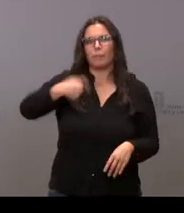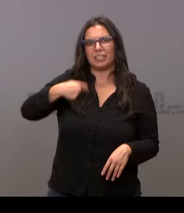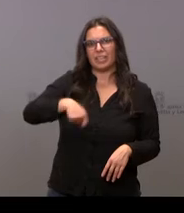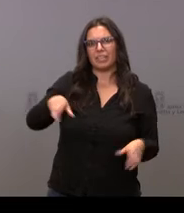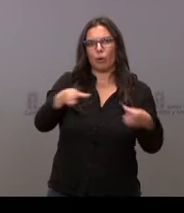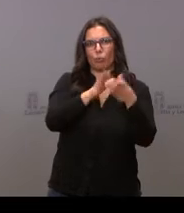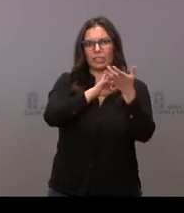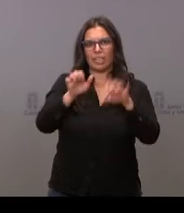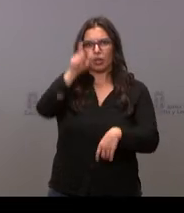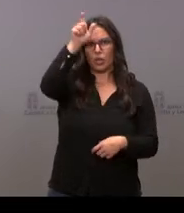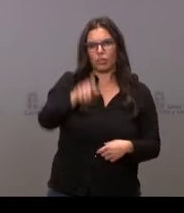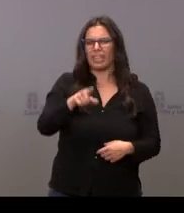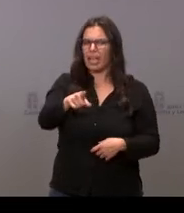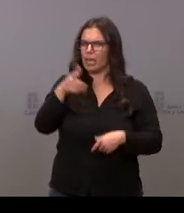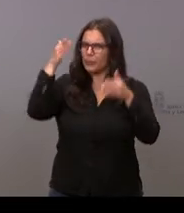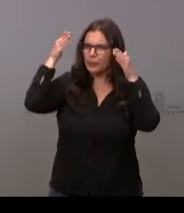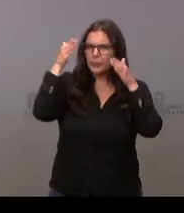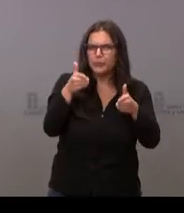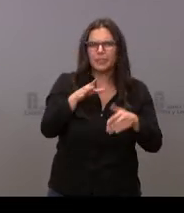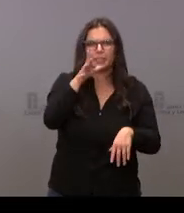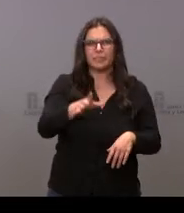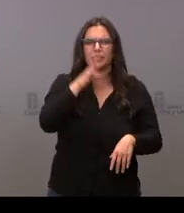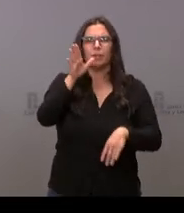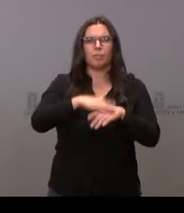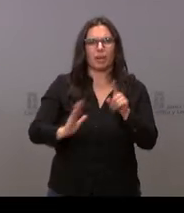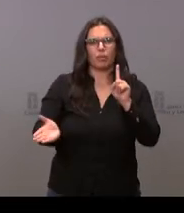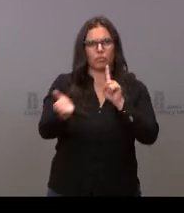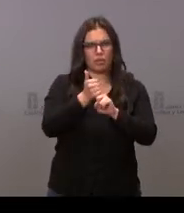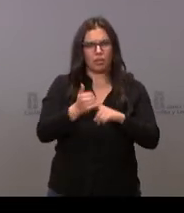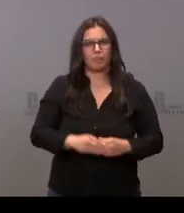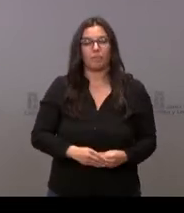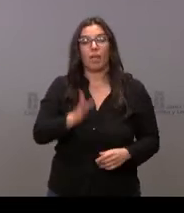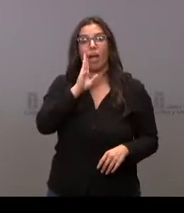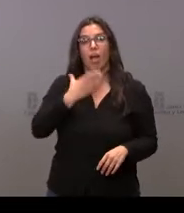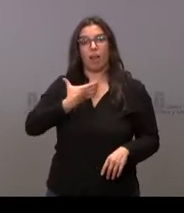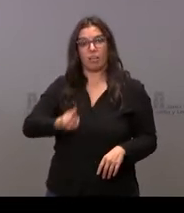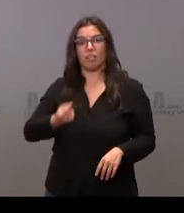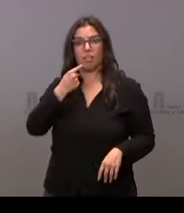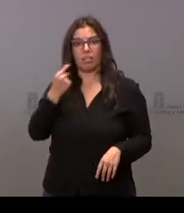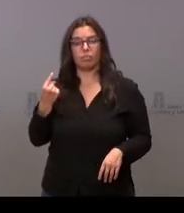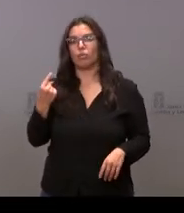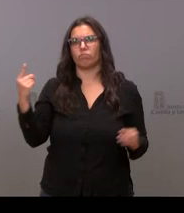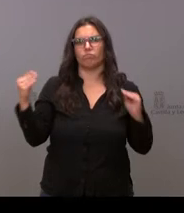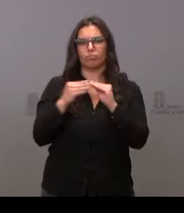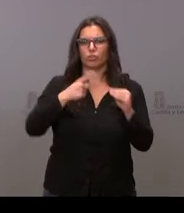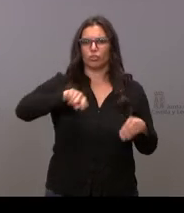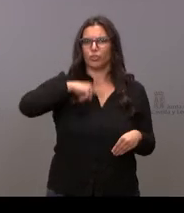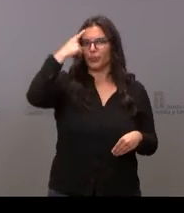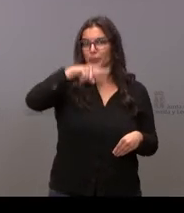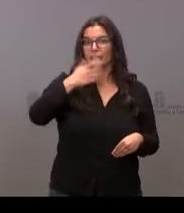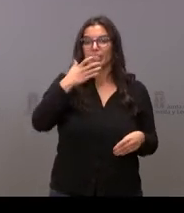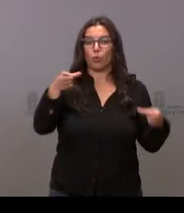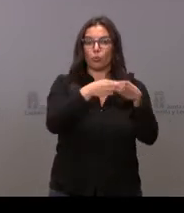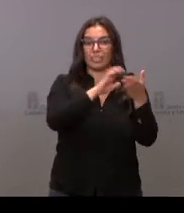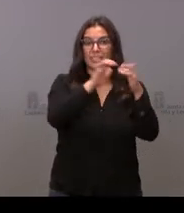su enorme implicación para que sea de esta manera como ha dicho muy bien el alcalde estamos convencidos que sin la participación de la